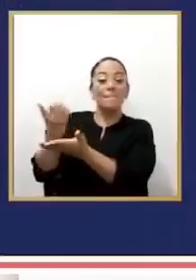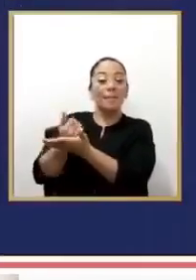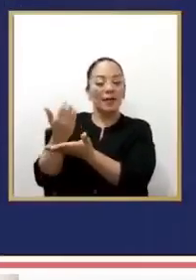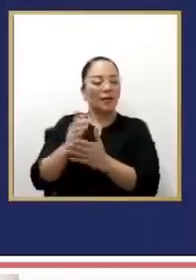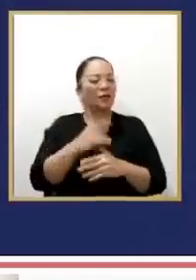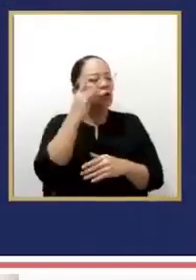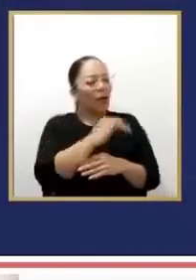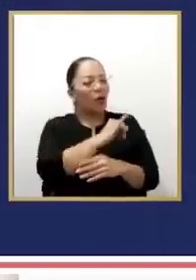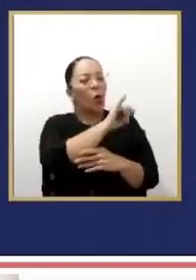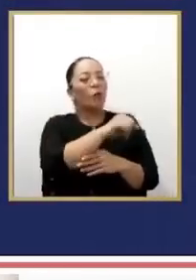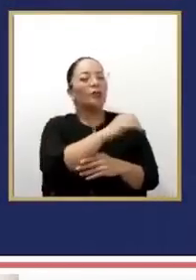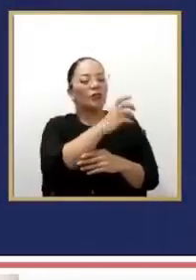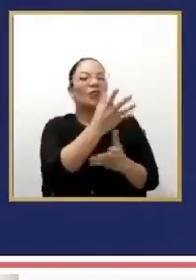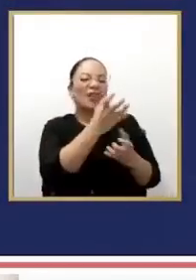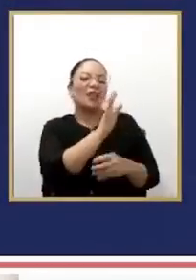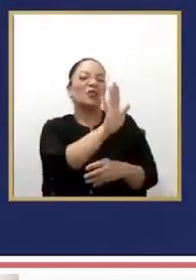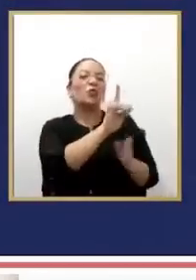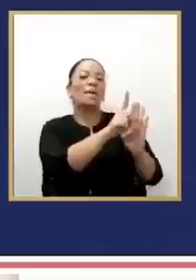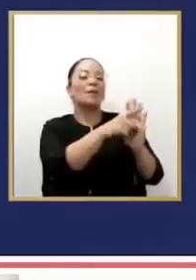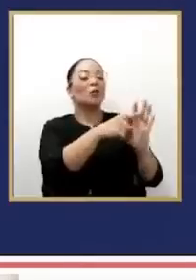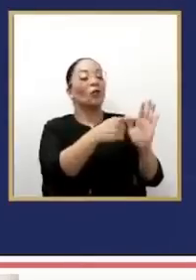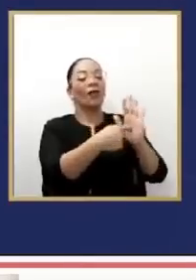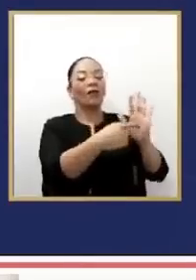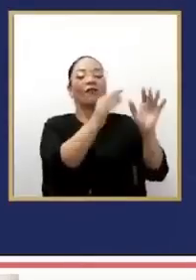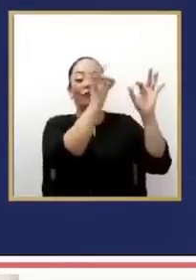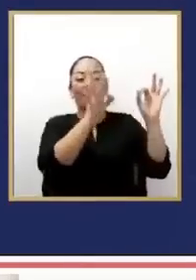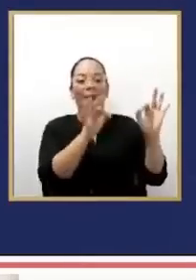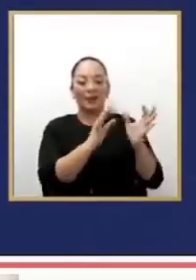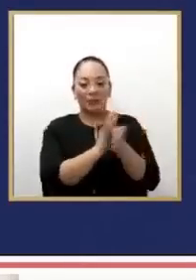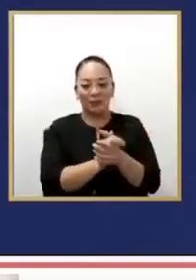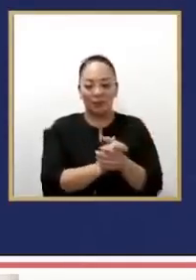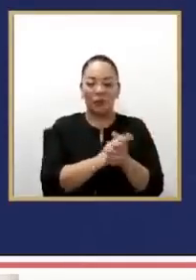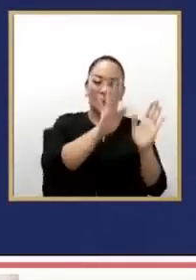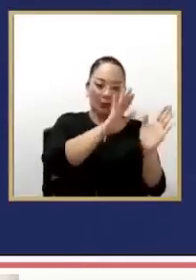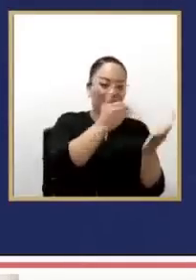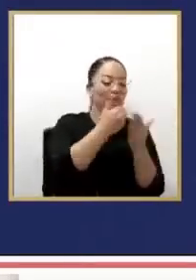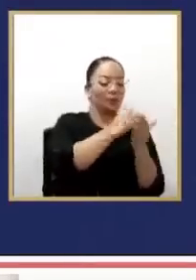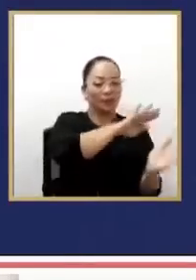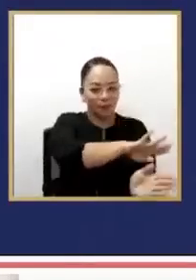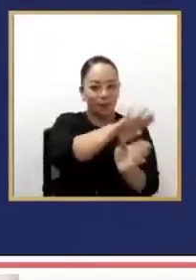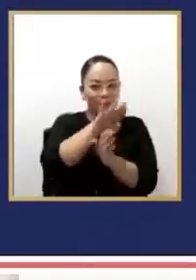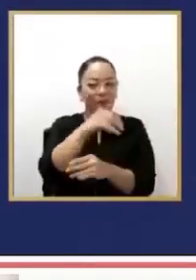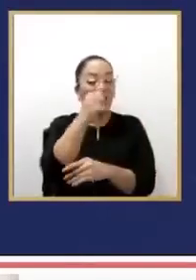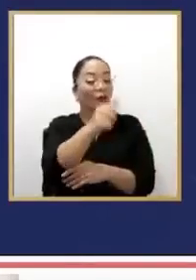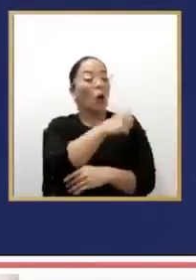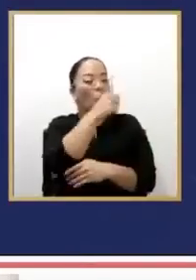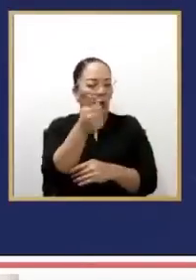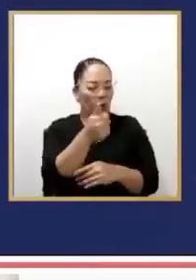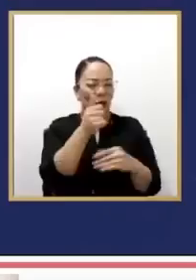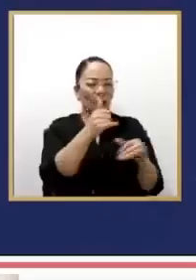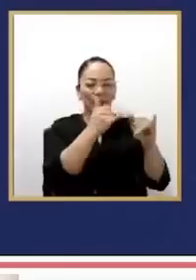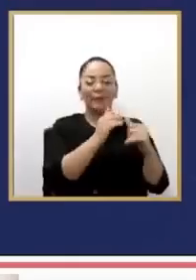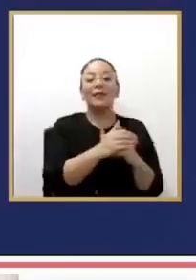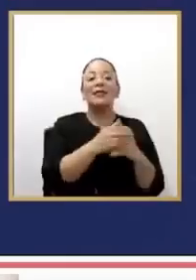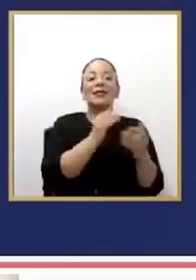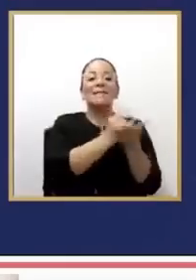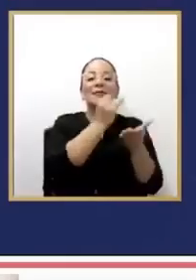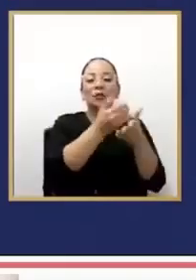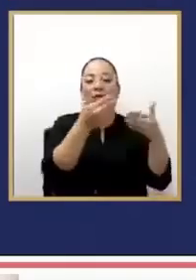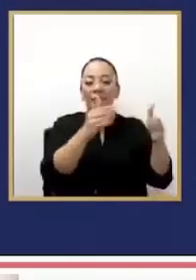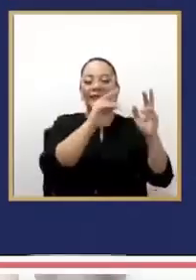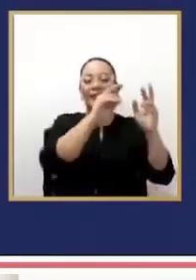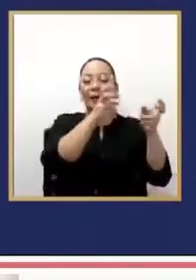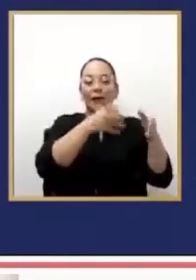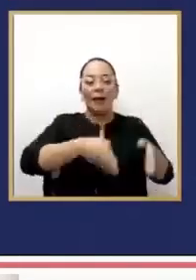José Eduardo quiere su minuto de gloria. Okay. El siguiente... es una investigación que se abre por el tema de la pista